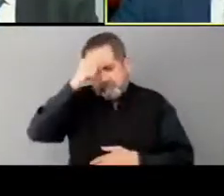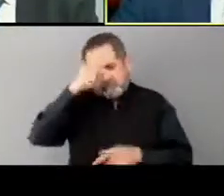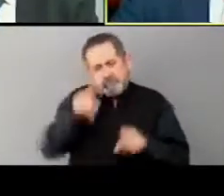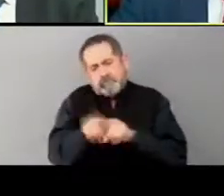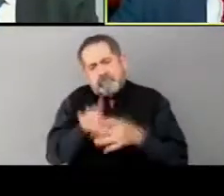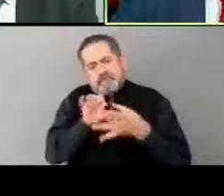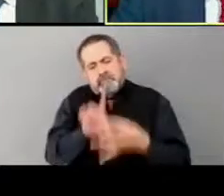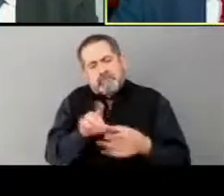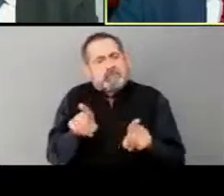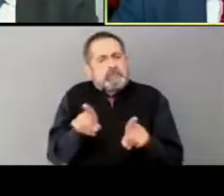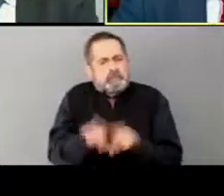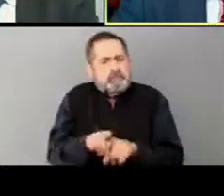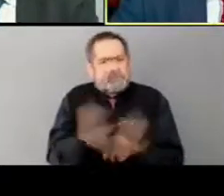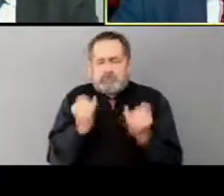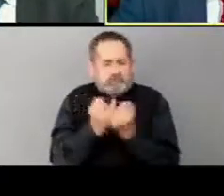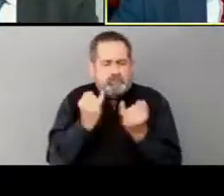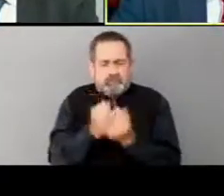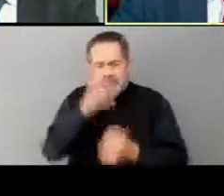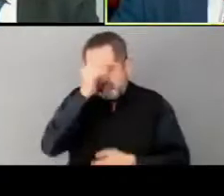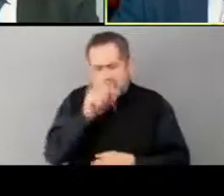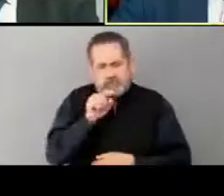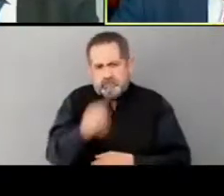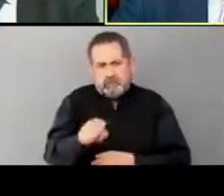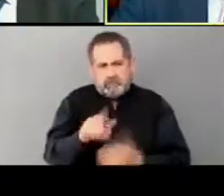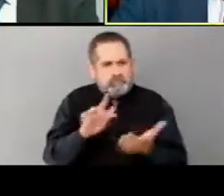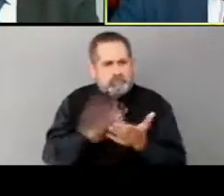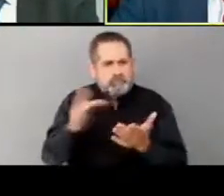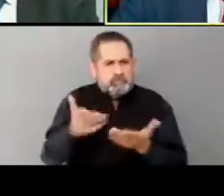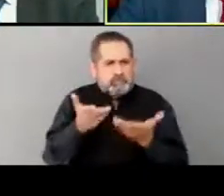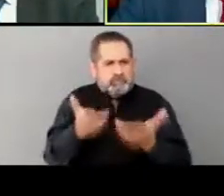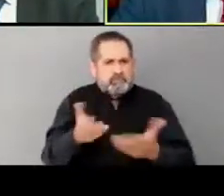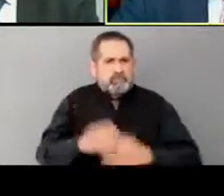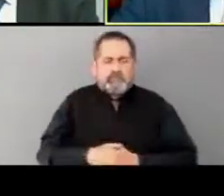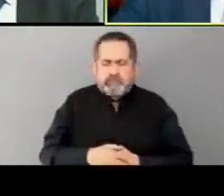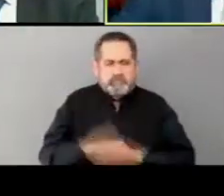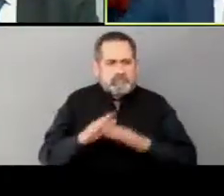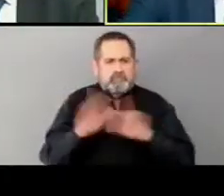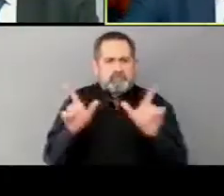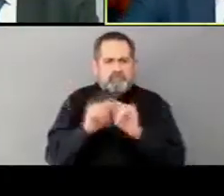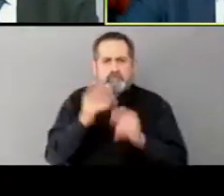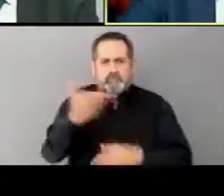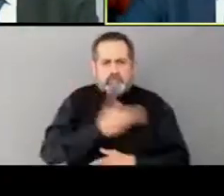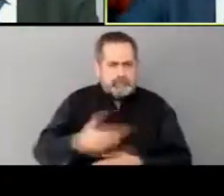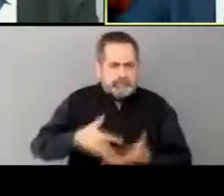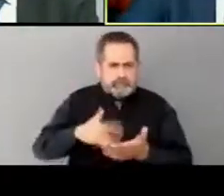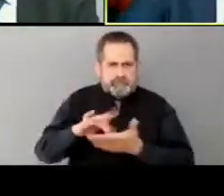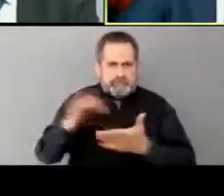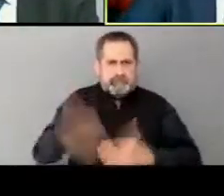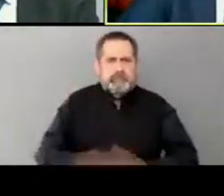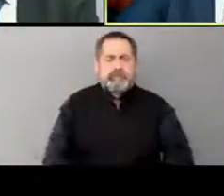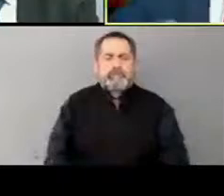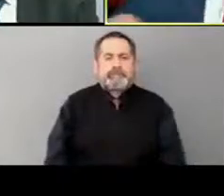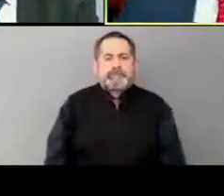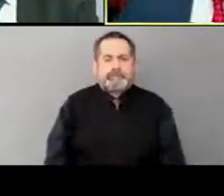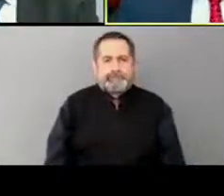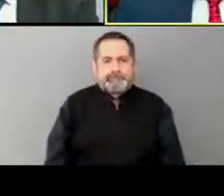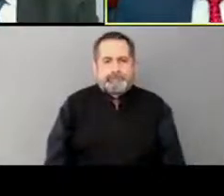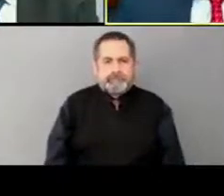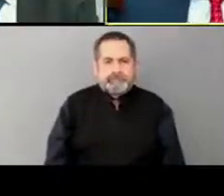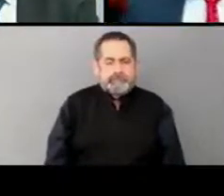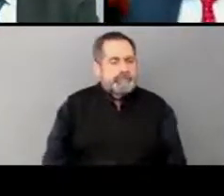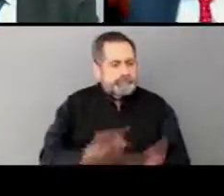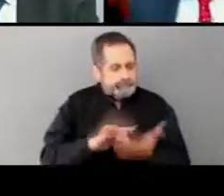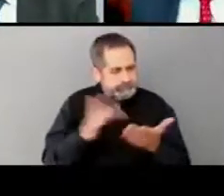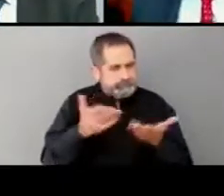comparto la cuenta que se ha dado en relación con el proyecto que se nos pone a consideración. Es todo, presidente. Gracias. Al contrario,